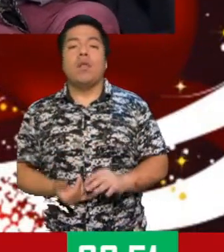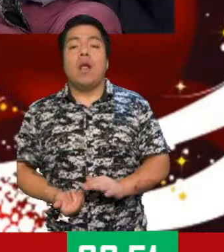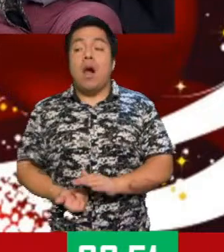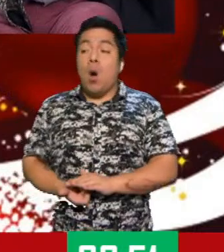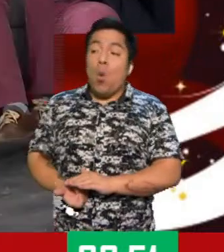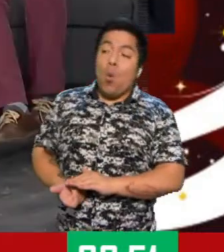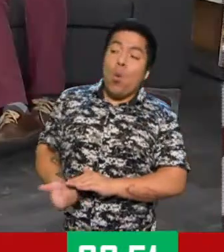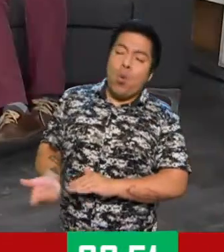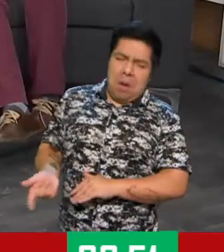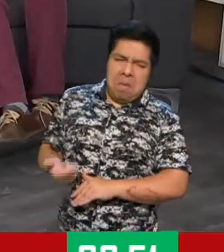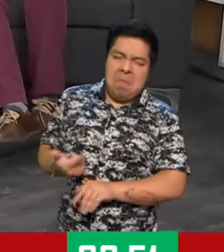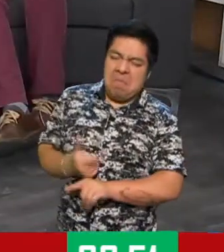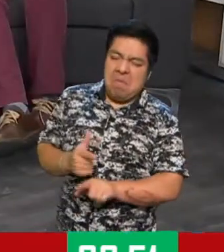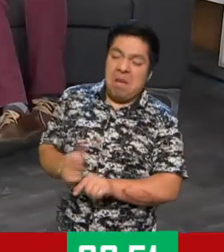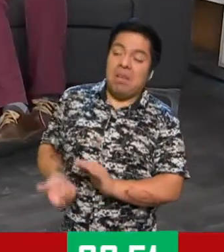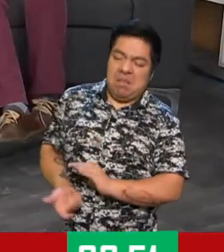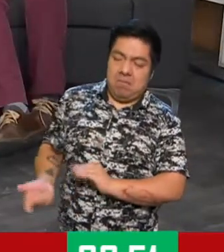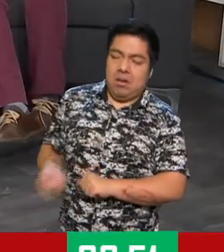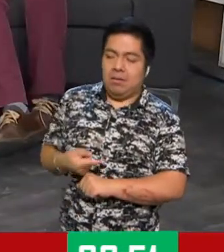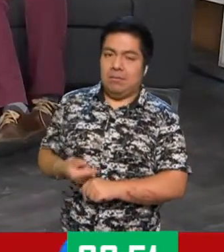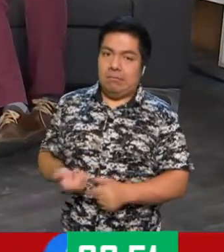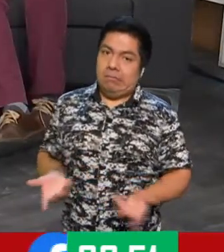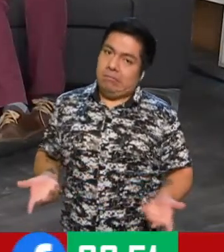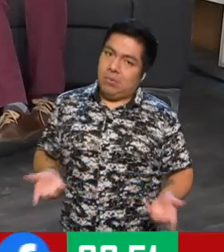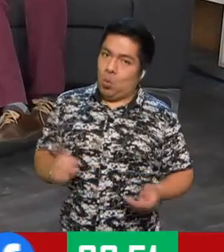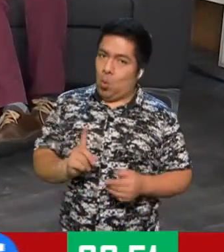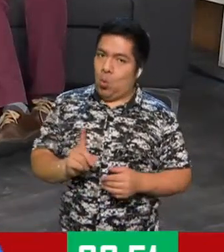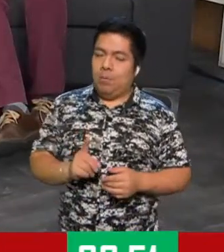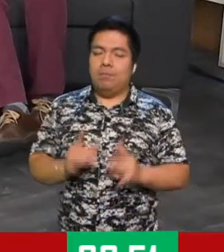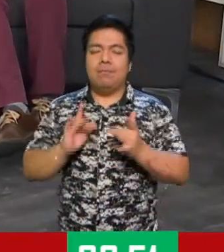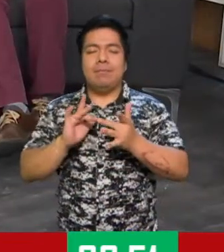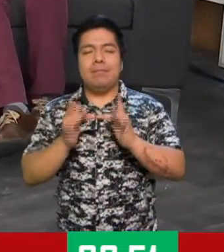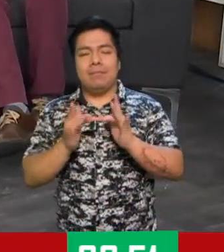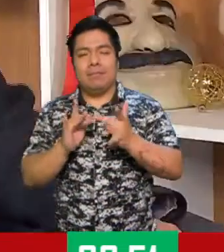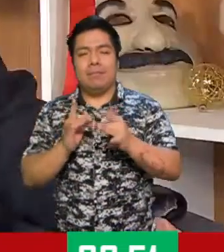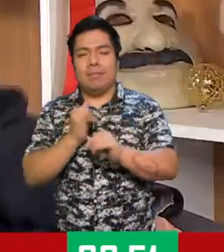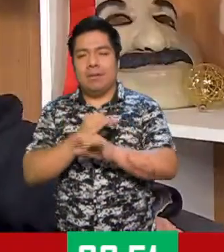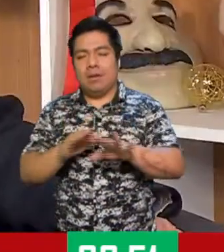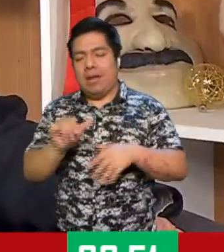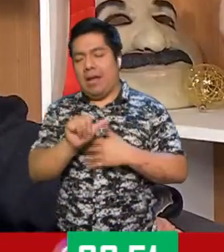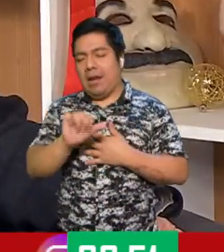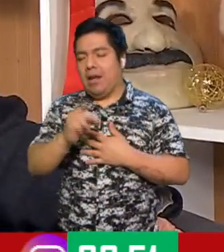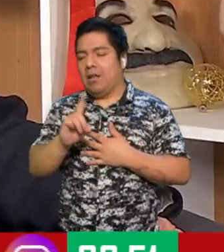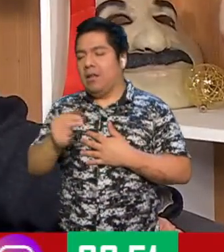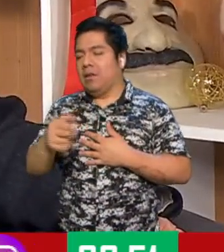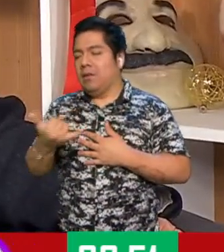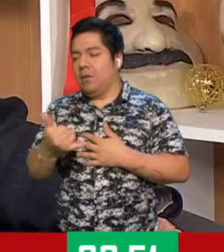la puerta, ¿eh? Claro, porque todos qué los friega. elementos. Tus redes, compañero. @ronquillo de hoy y